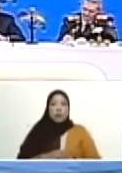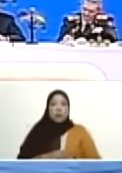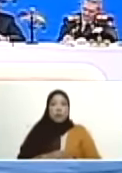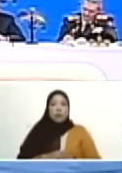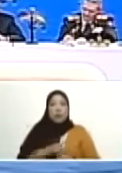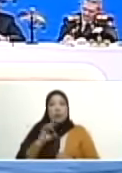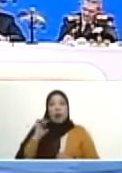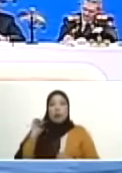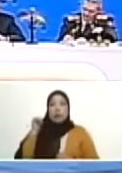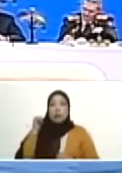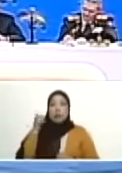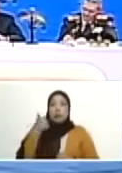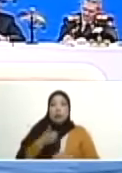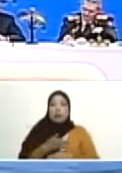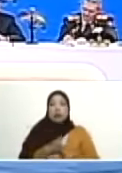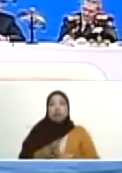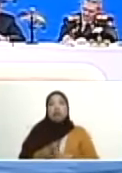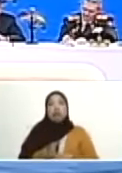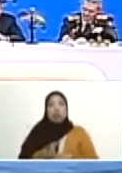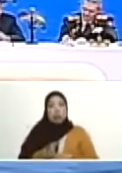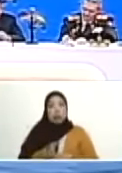Tarda en la consulta